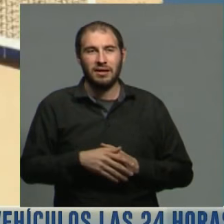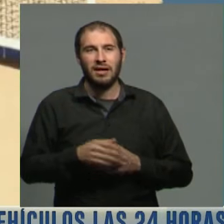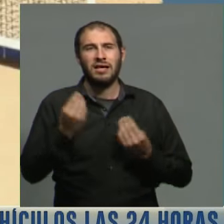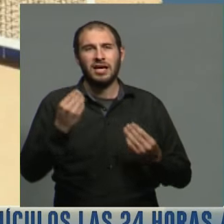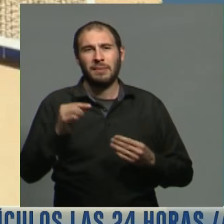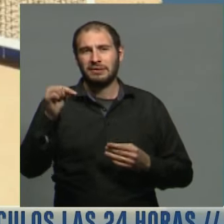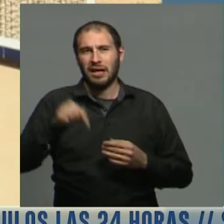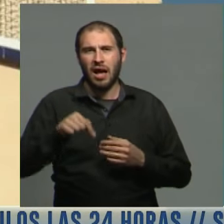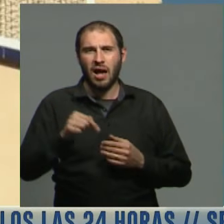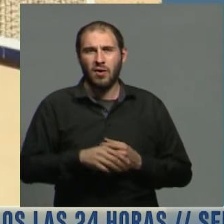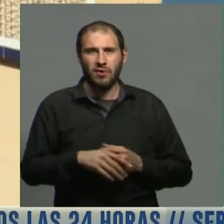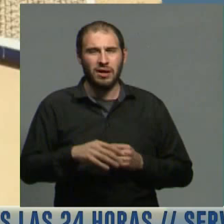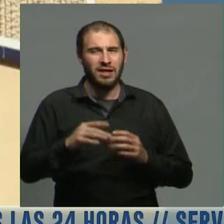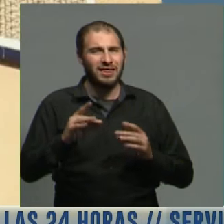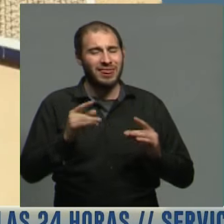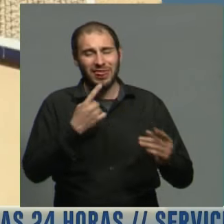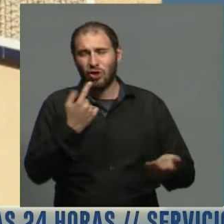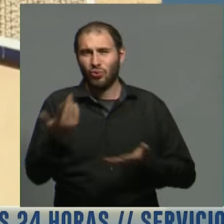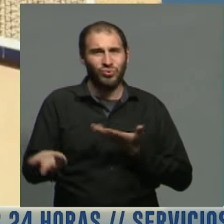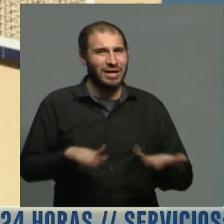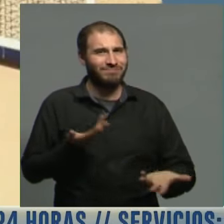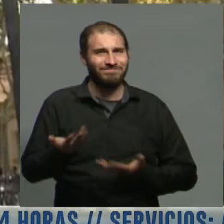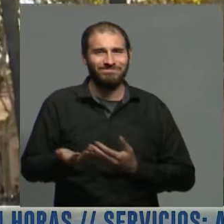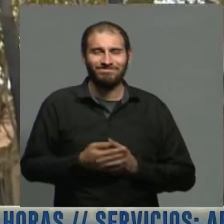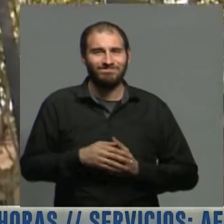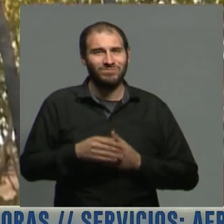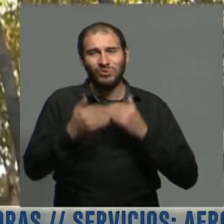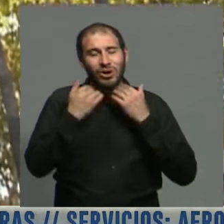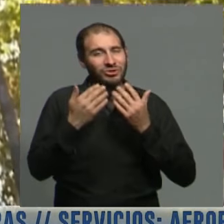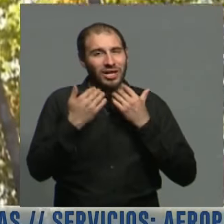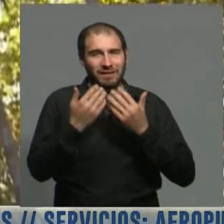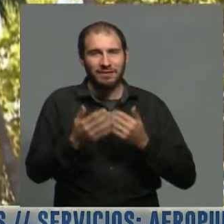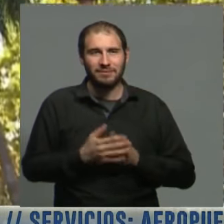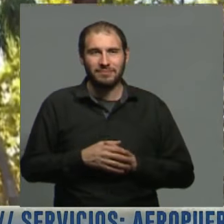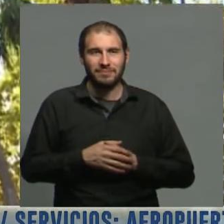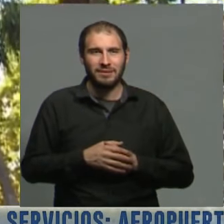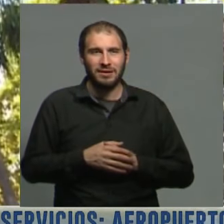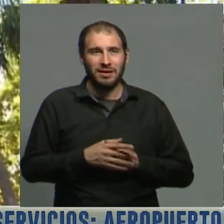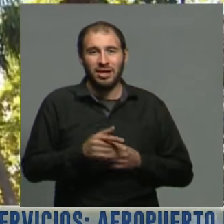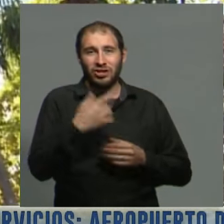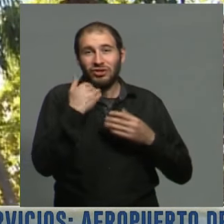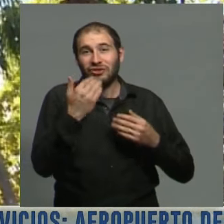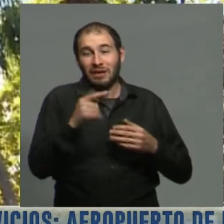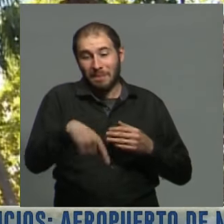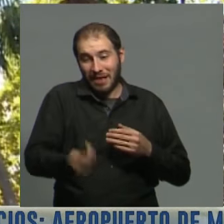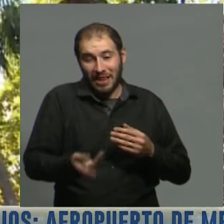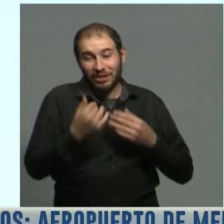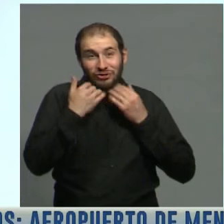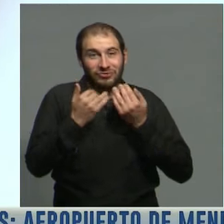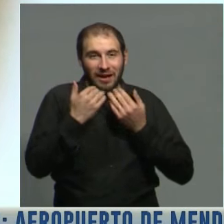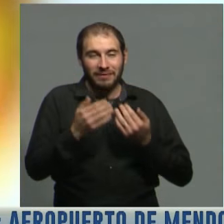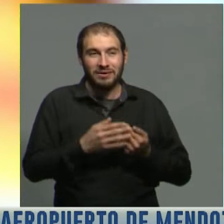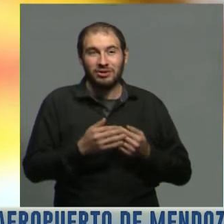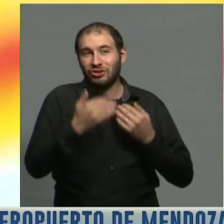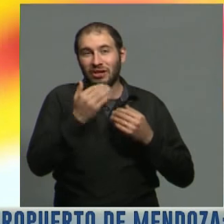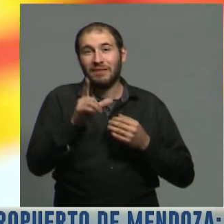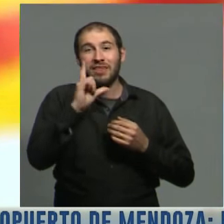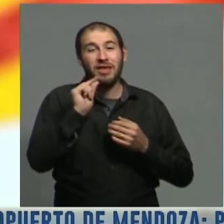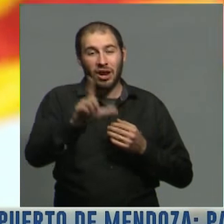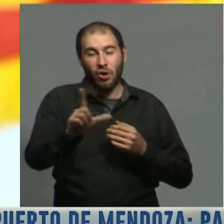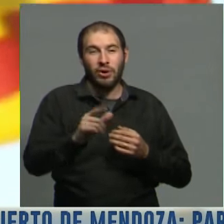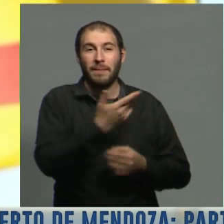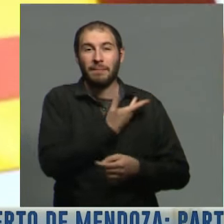es actualmente muy incierta. No sabemos cuál va a ser, de hecho no sabemos qué va a pasar mañana, no sabemos qué va a pasar el